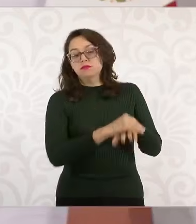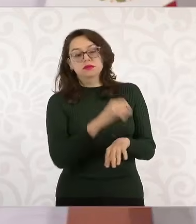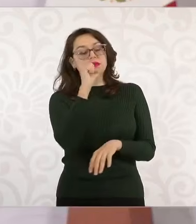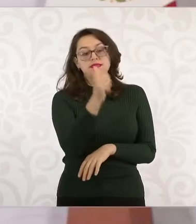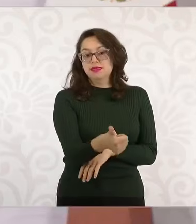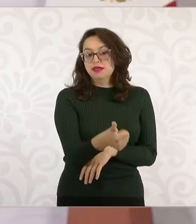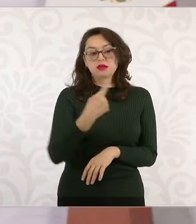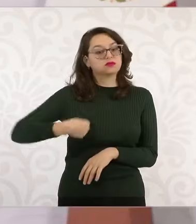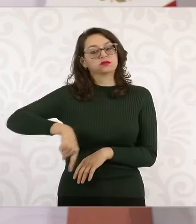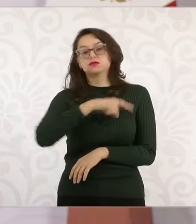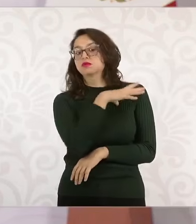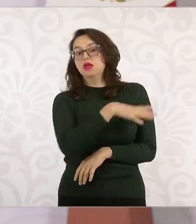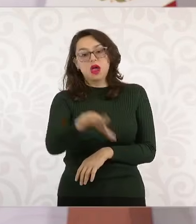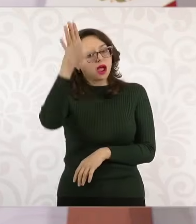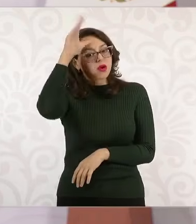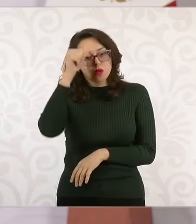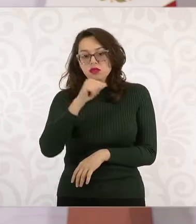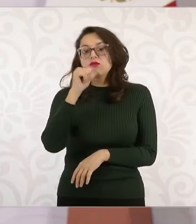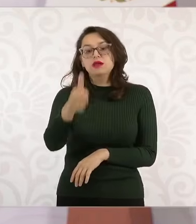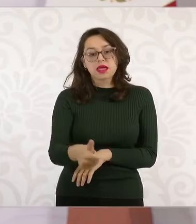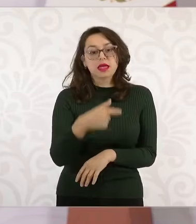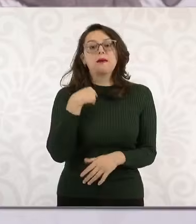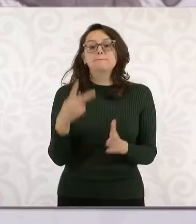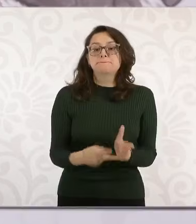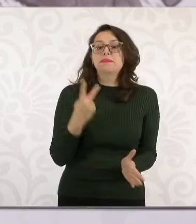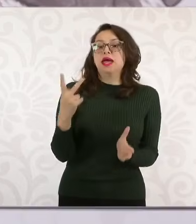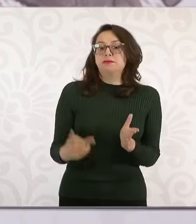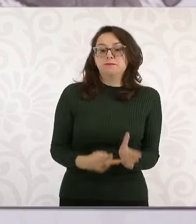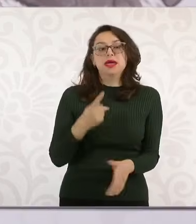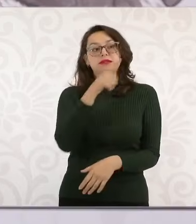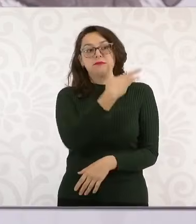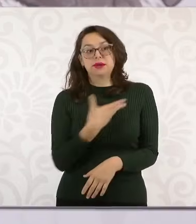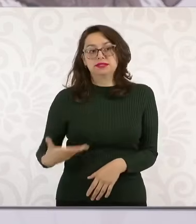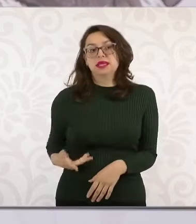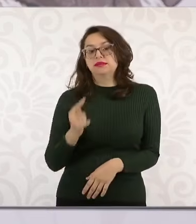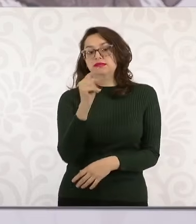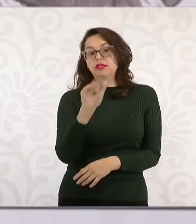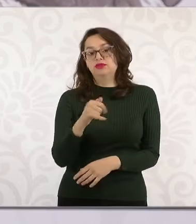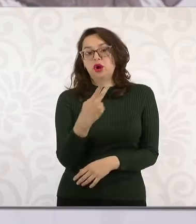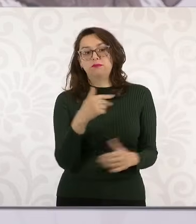ello. Se lo he manifestado varias veces de manera personal al presidente Trump.